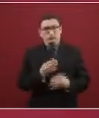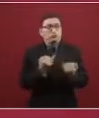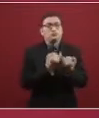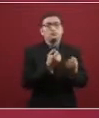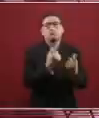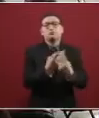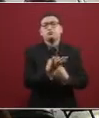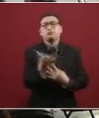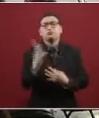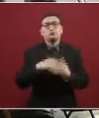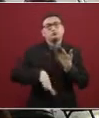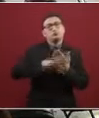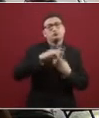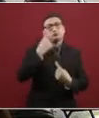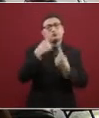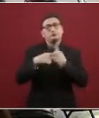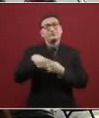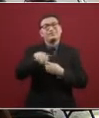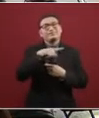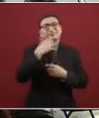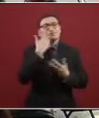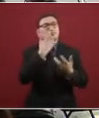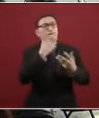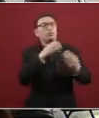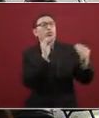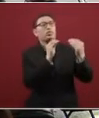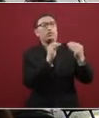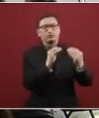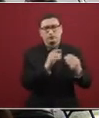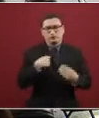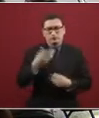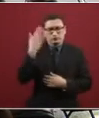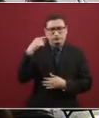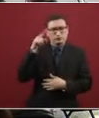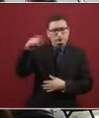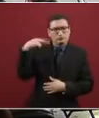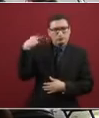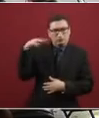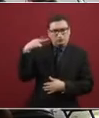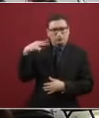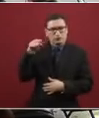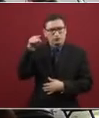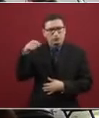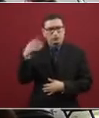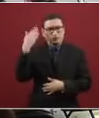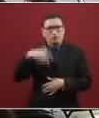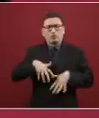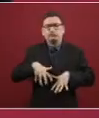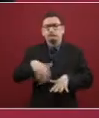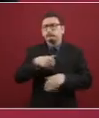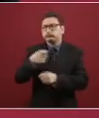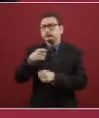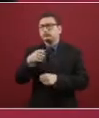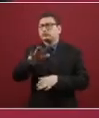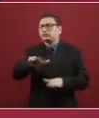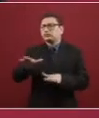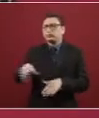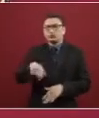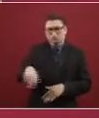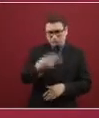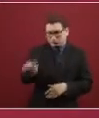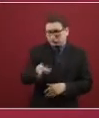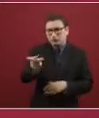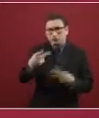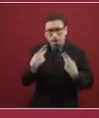estar hace poco en poza rica veracruz llegó un mitin preguntar la gente quieren